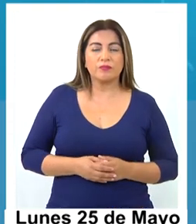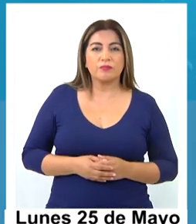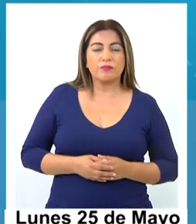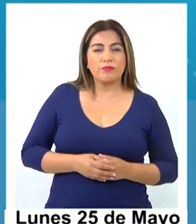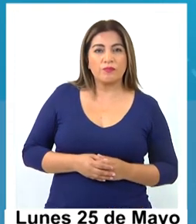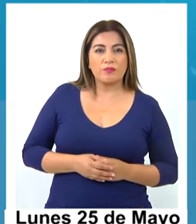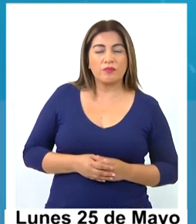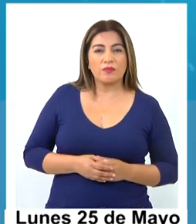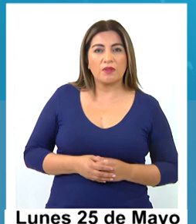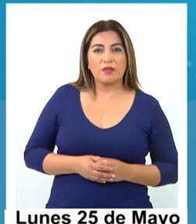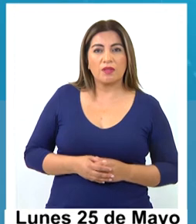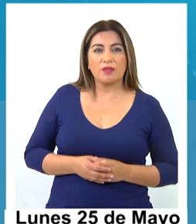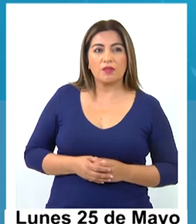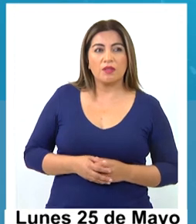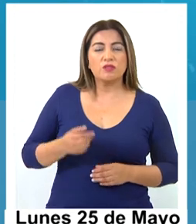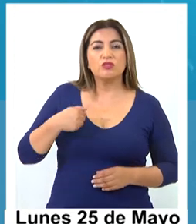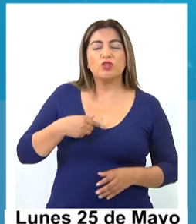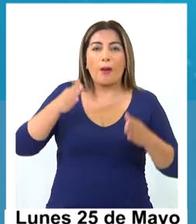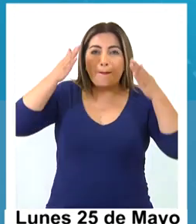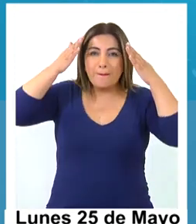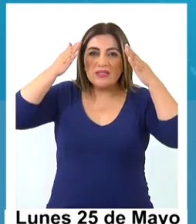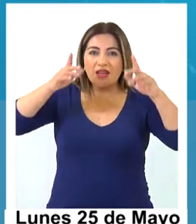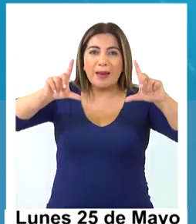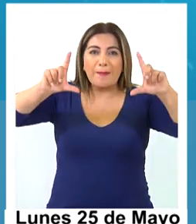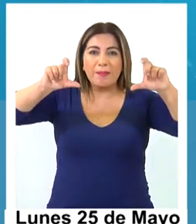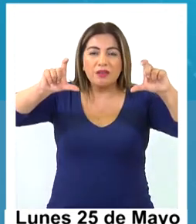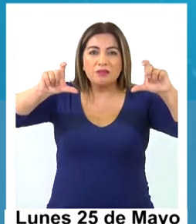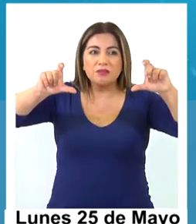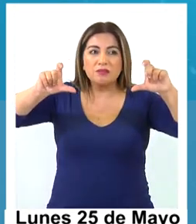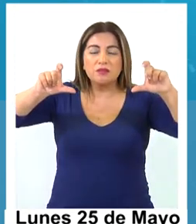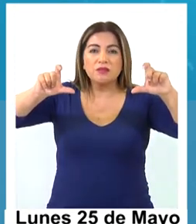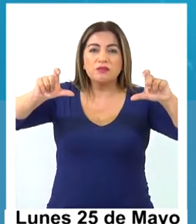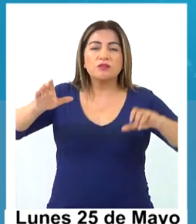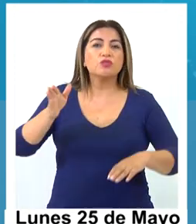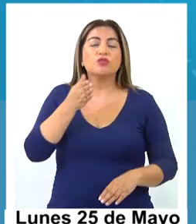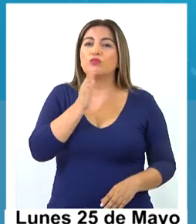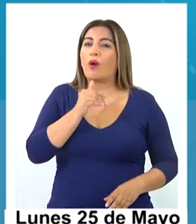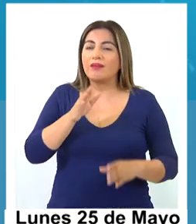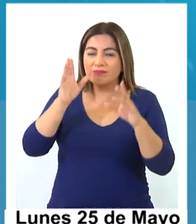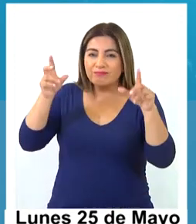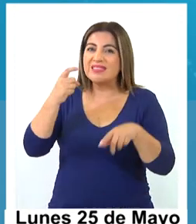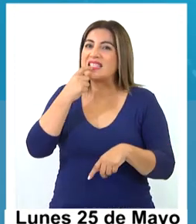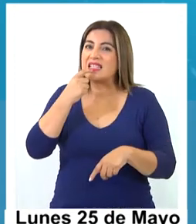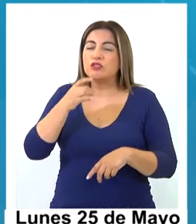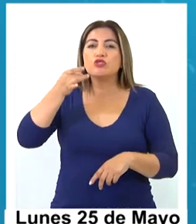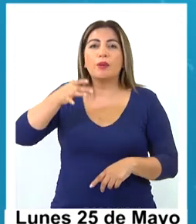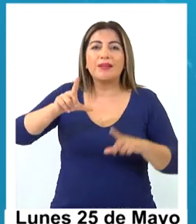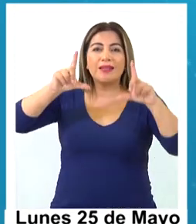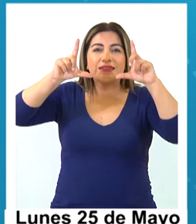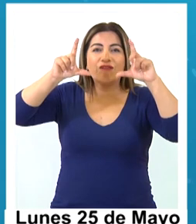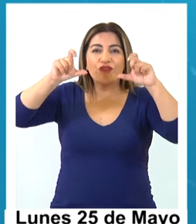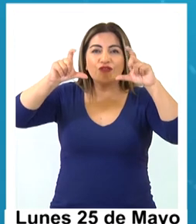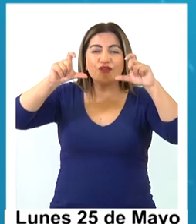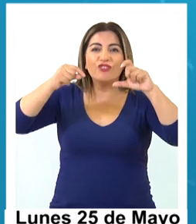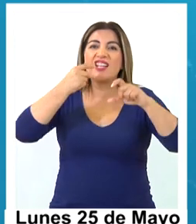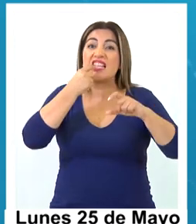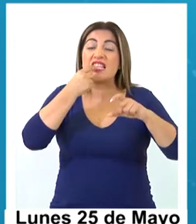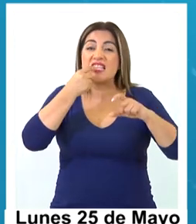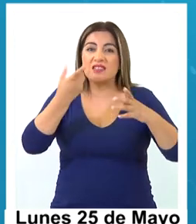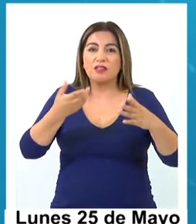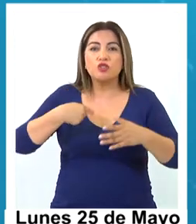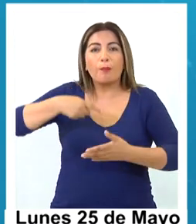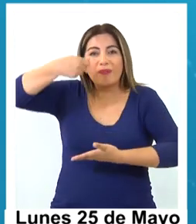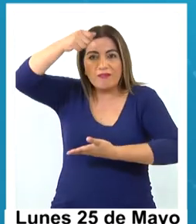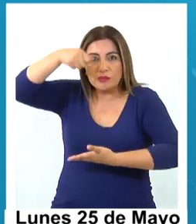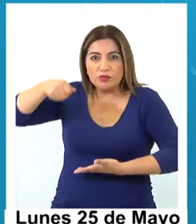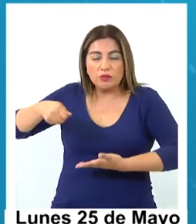nosotros cuando bueno yo no yo me especialicé en imagenología yo no hago atención en clínica solo de dos radiografías y escáneres o lo